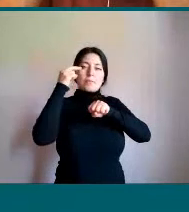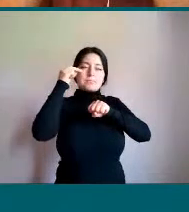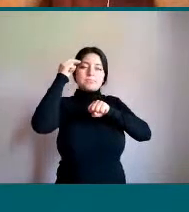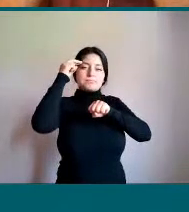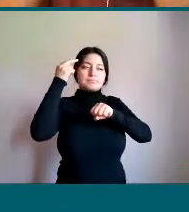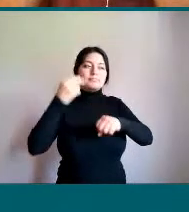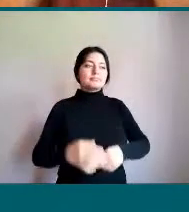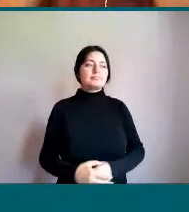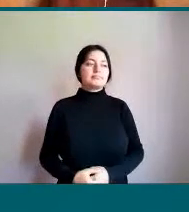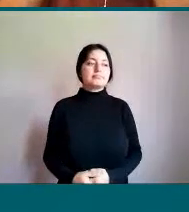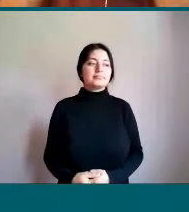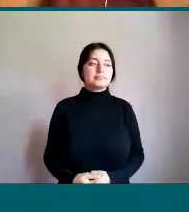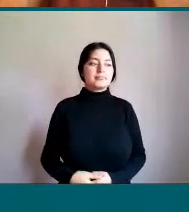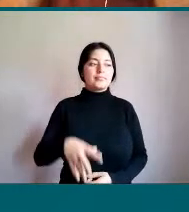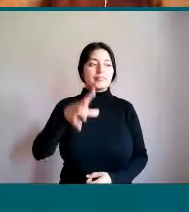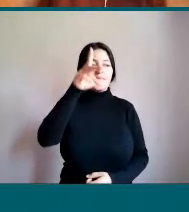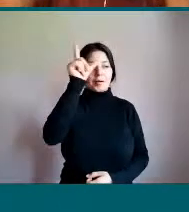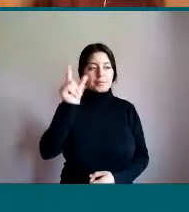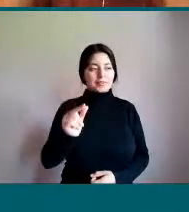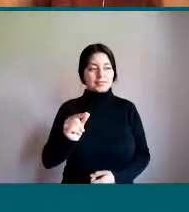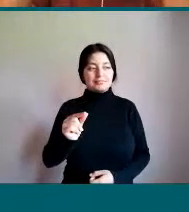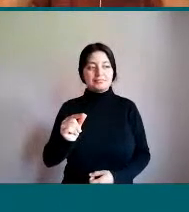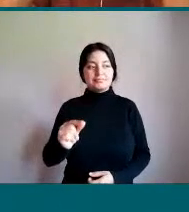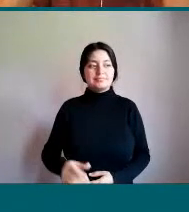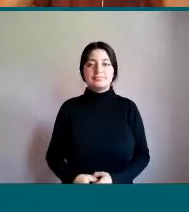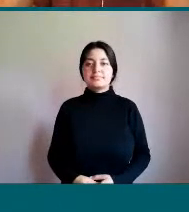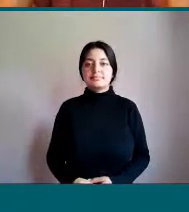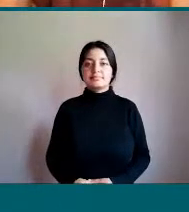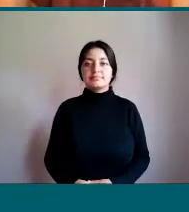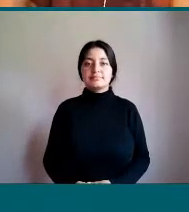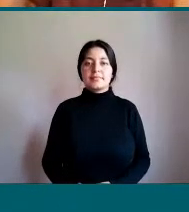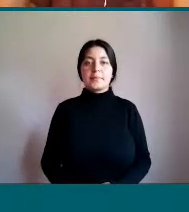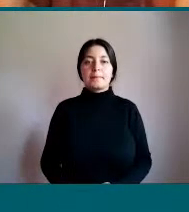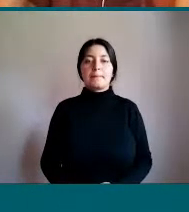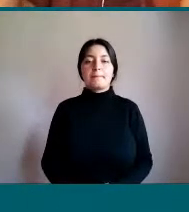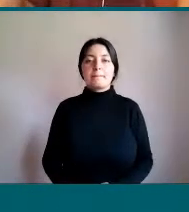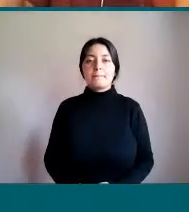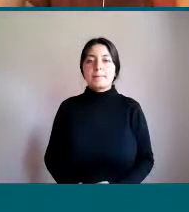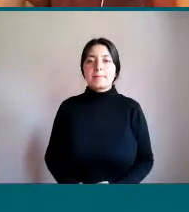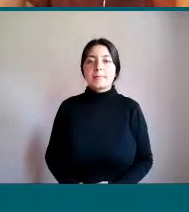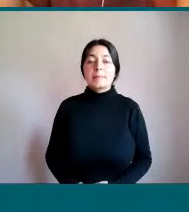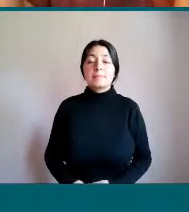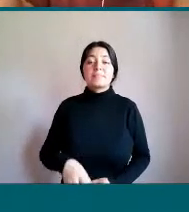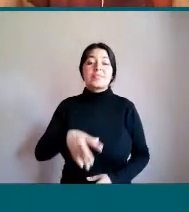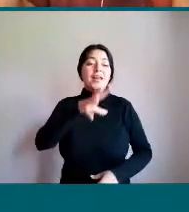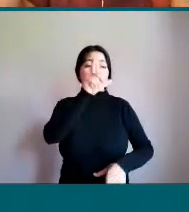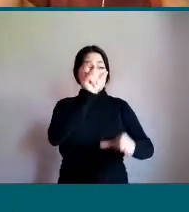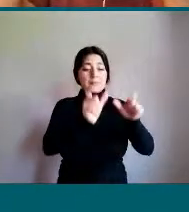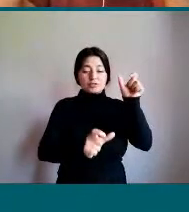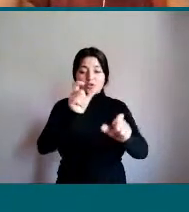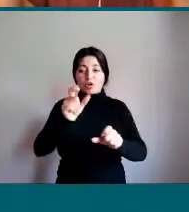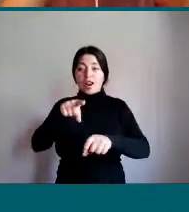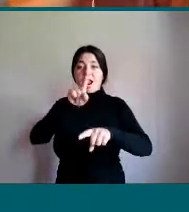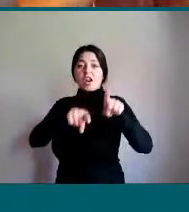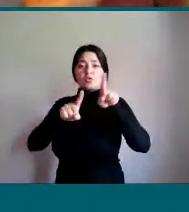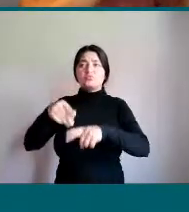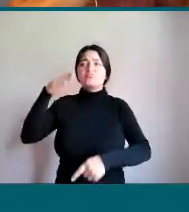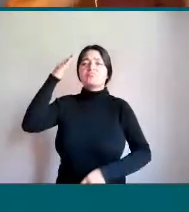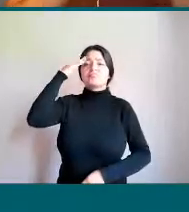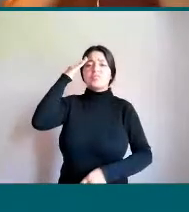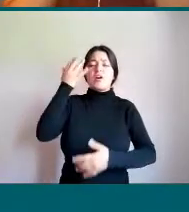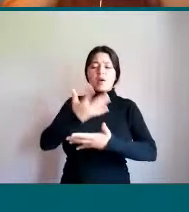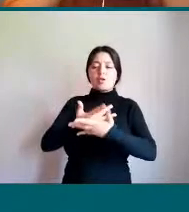ahí. Y de los estudios adquiridos, es que parece ser que las personas sabemos cosas, aunque vayamos a la escuela a aprender otras, también